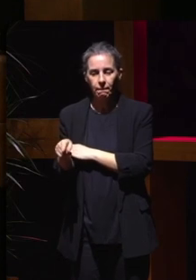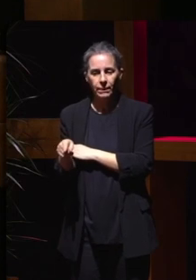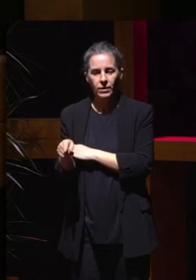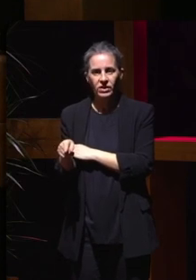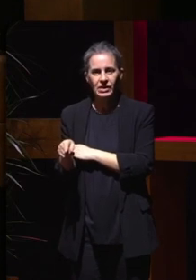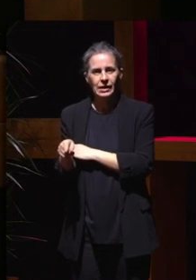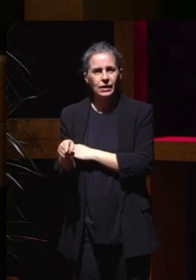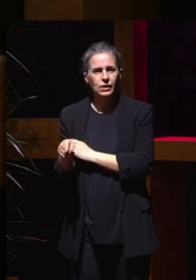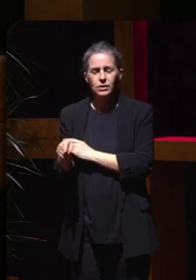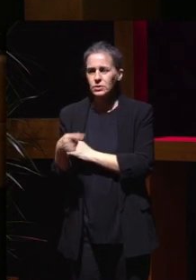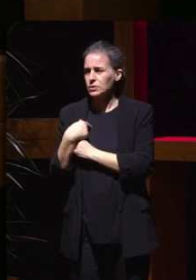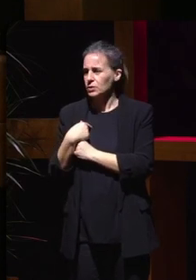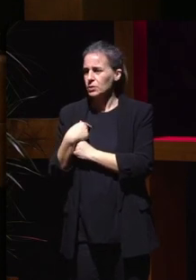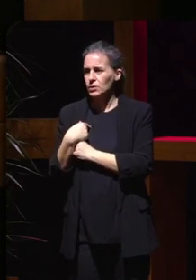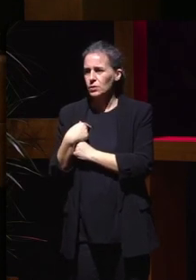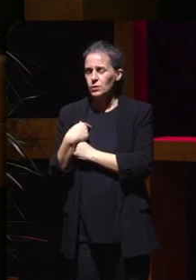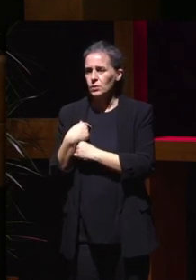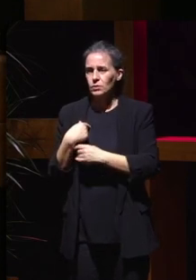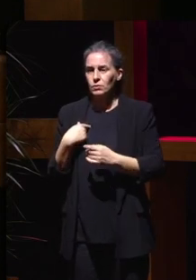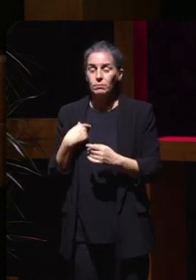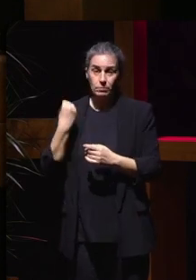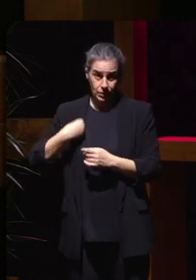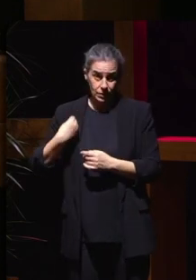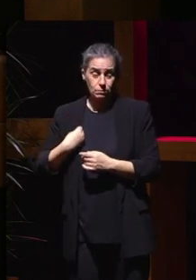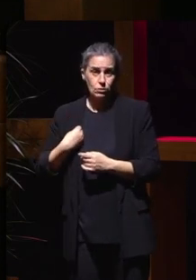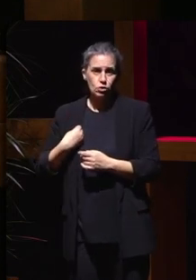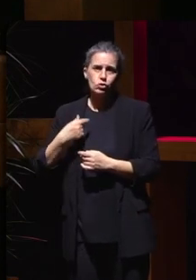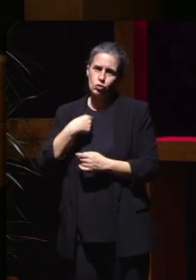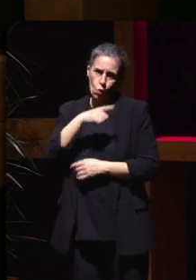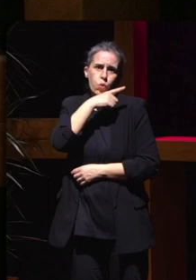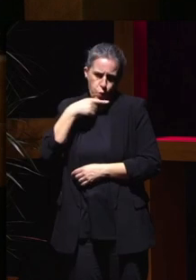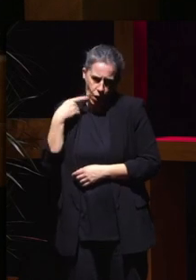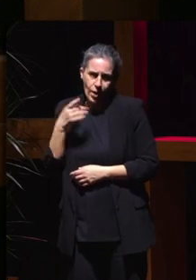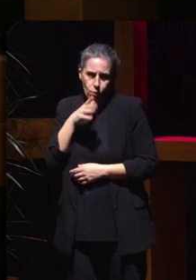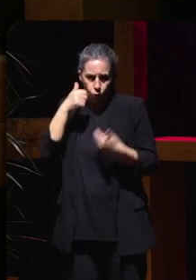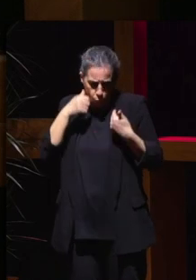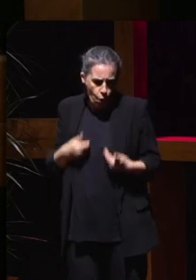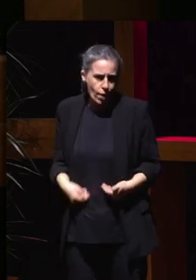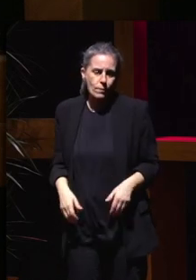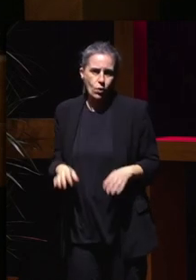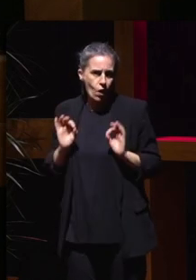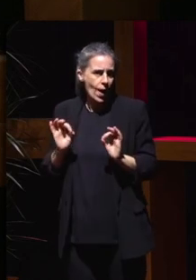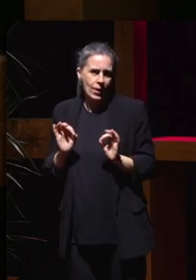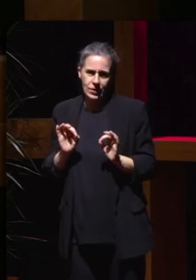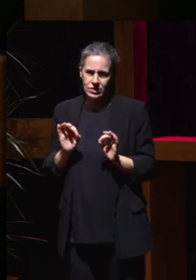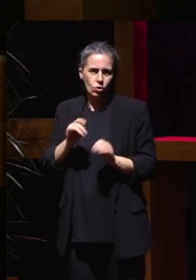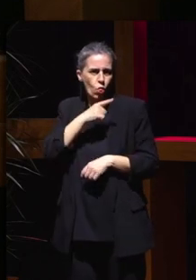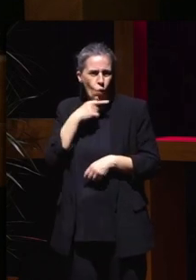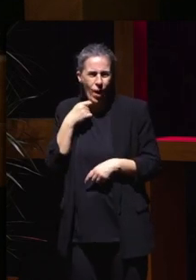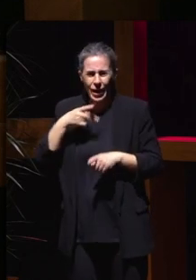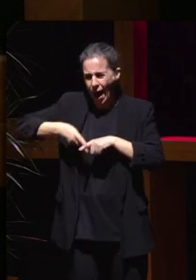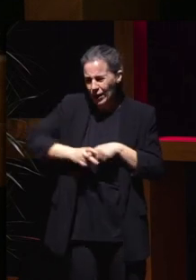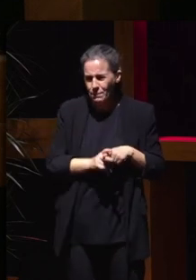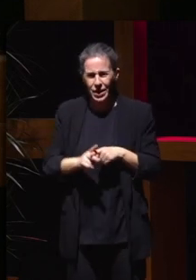fui unos días más terribles también existencia porque aparte odano físico que a mí se me estaba ofreciendo en un parto completamente instrumentalizado